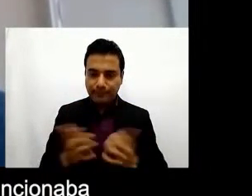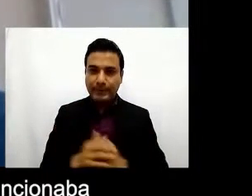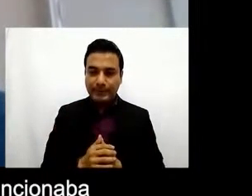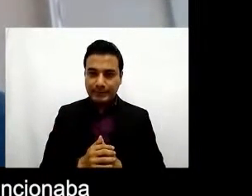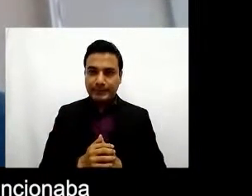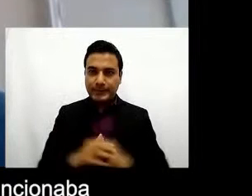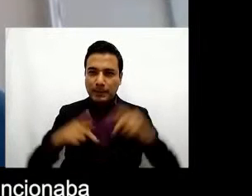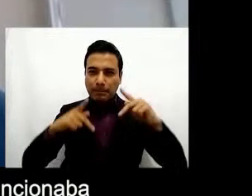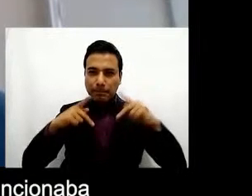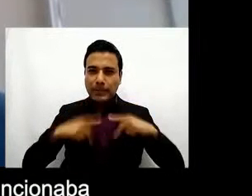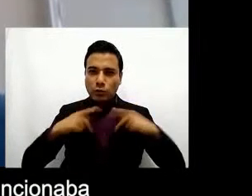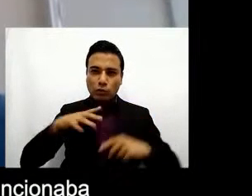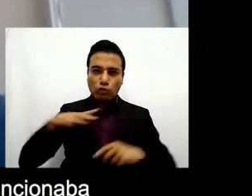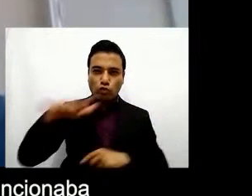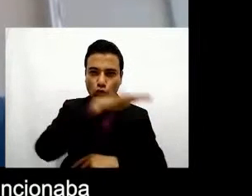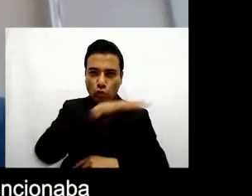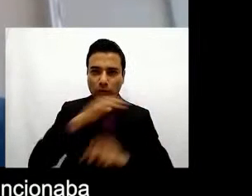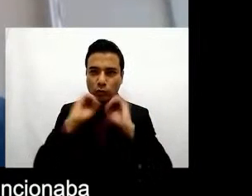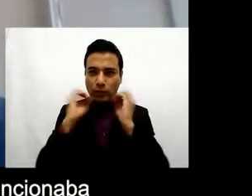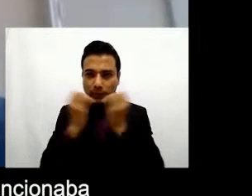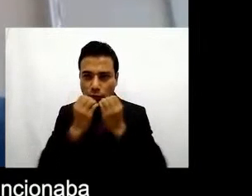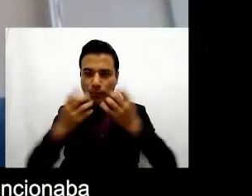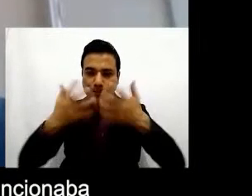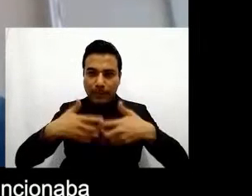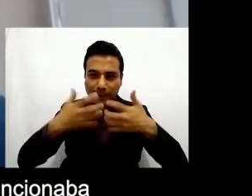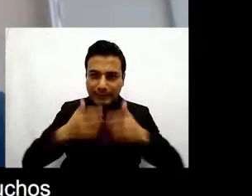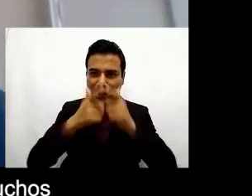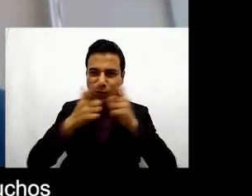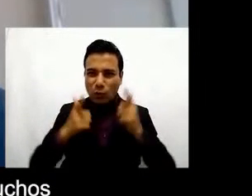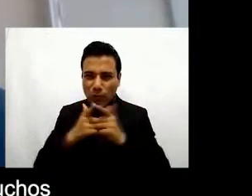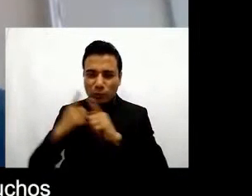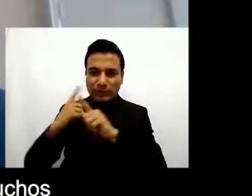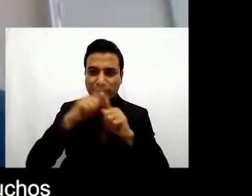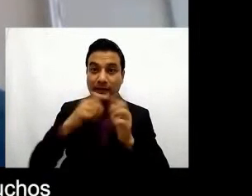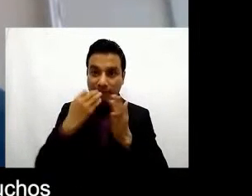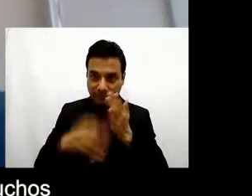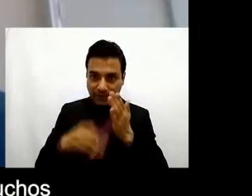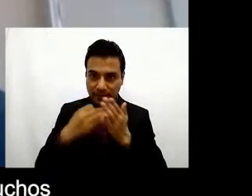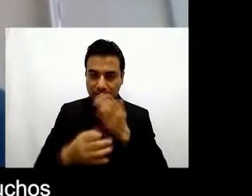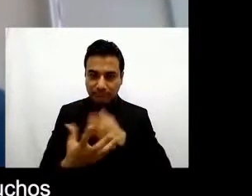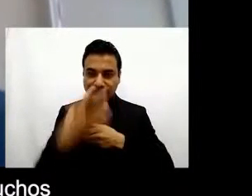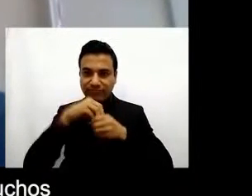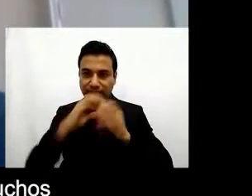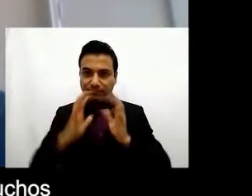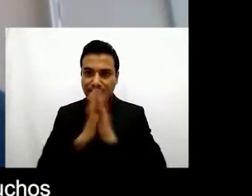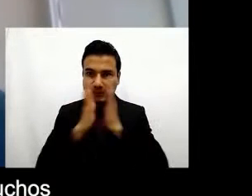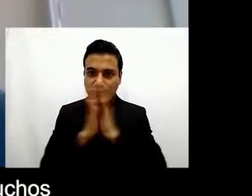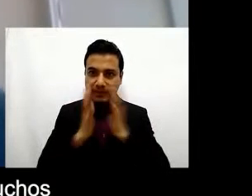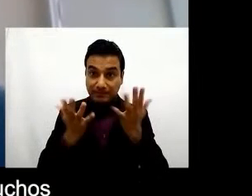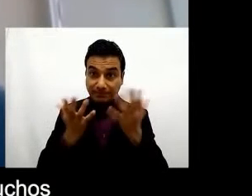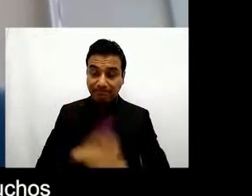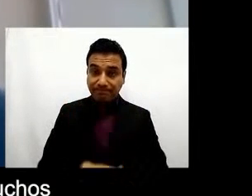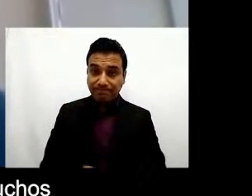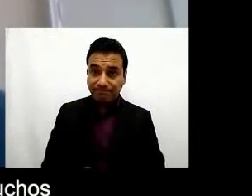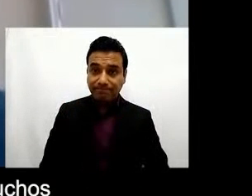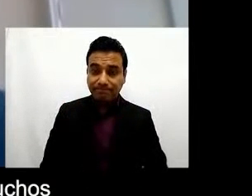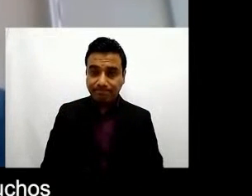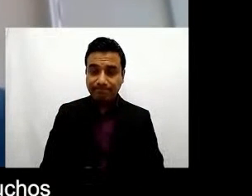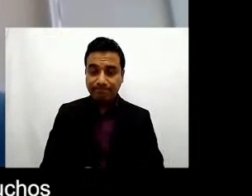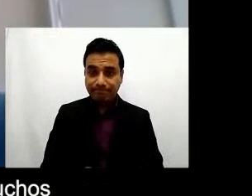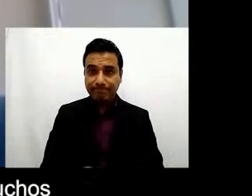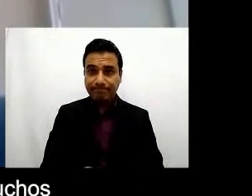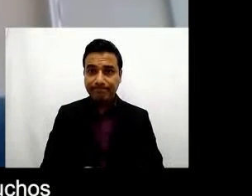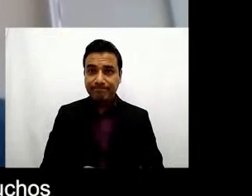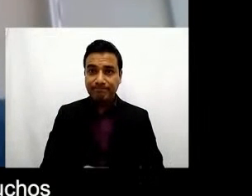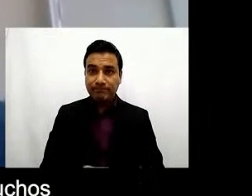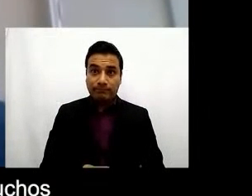lo mencionaba Adriana hace un momento, la importancia que tiene la acción cultural de